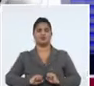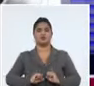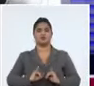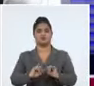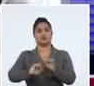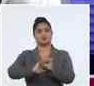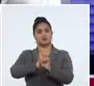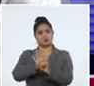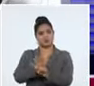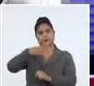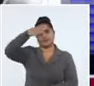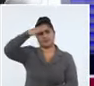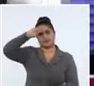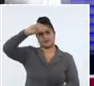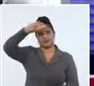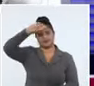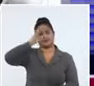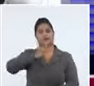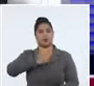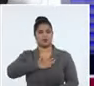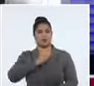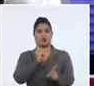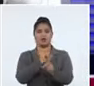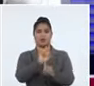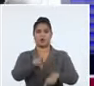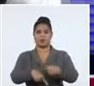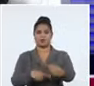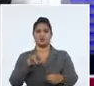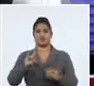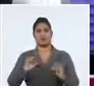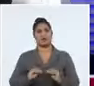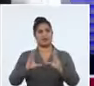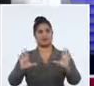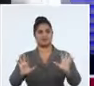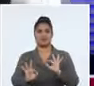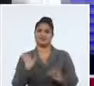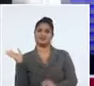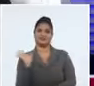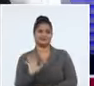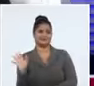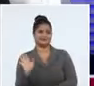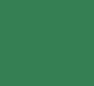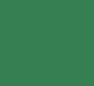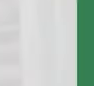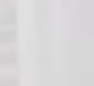epidemiológica en nuestro país. Mañana volveremos a las 9 en punto. Buen día.